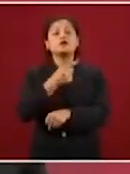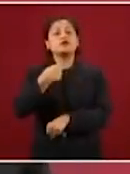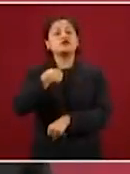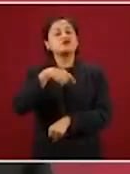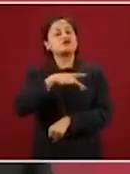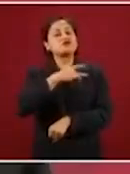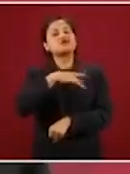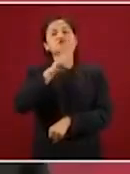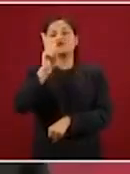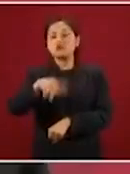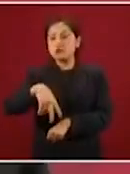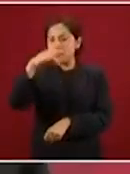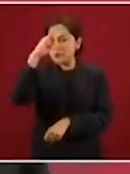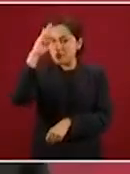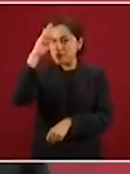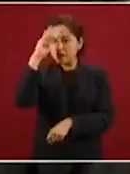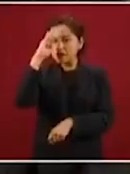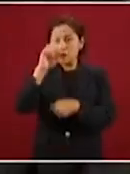vamos a poder